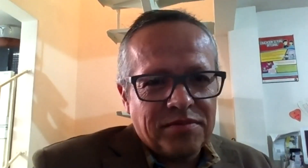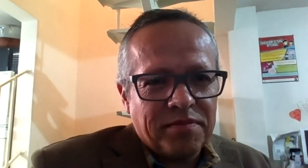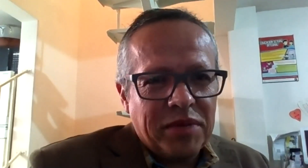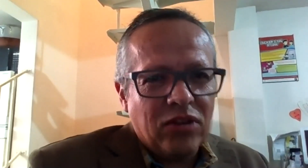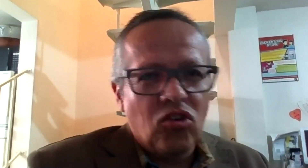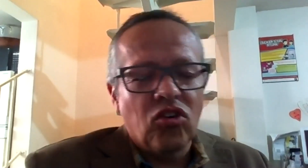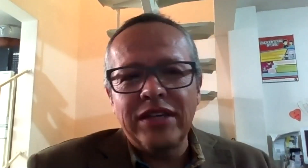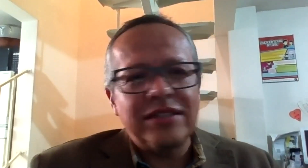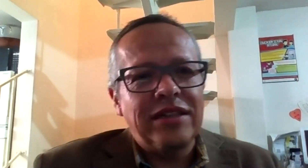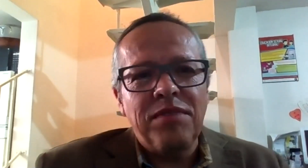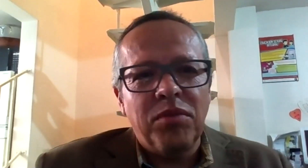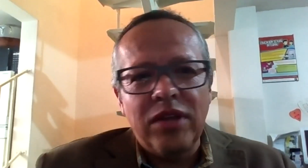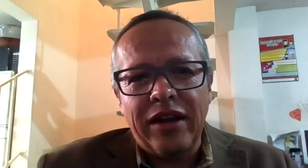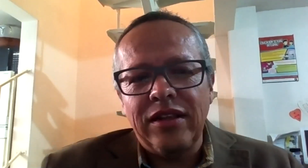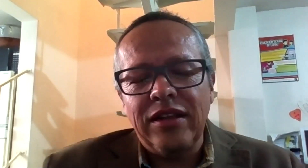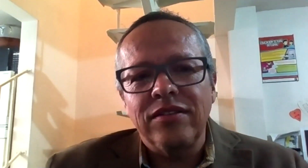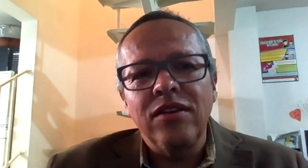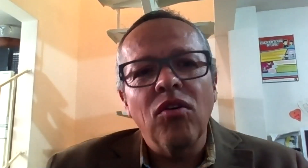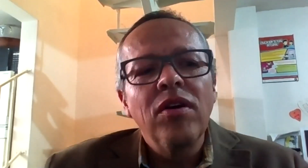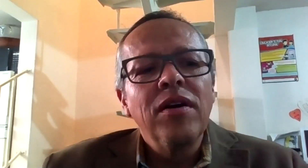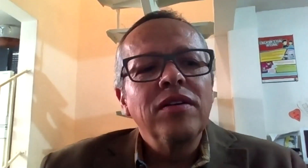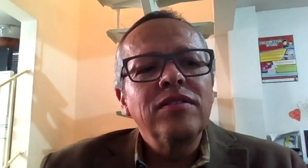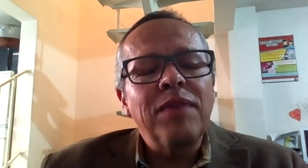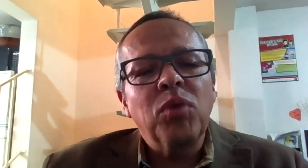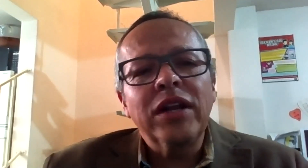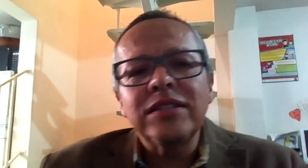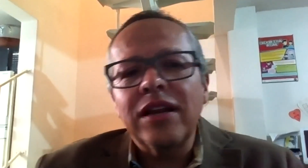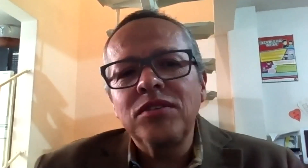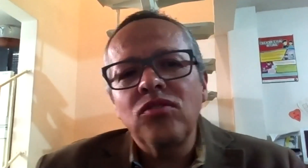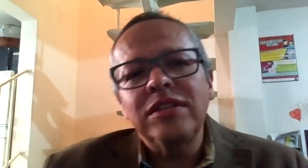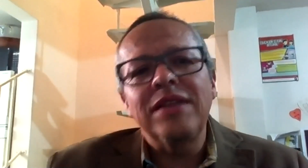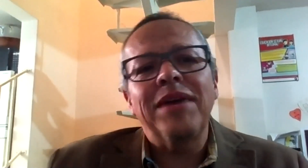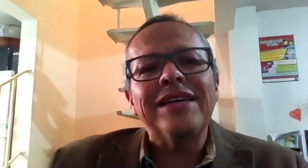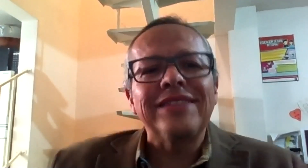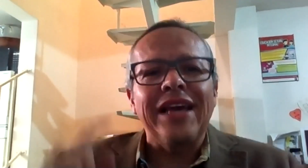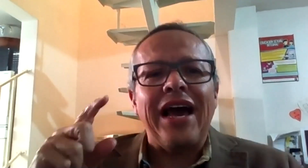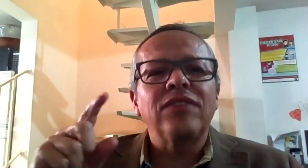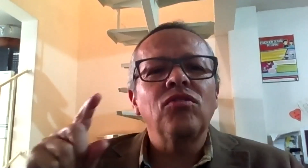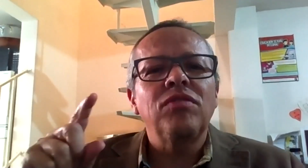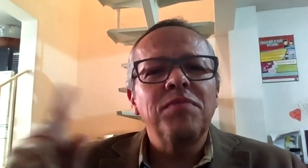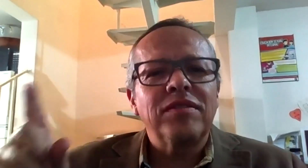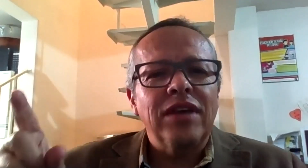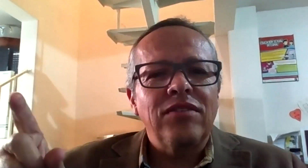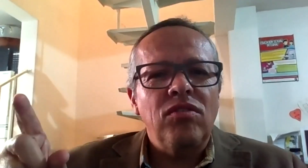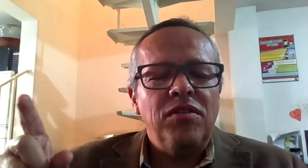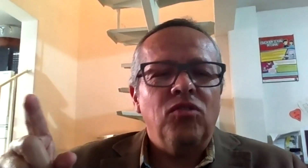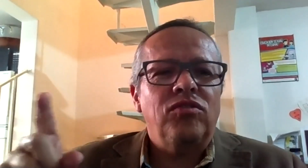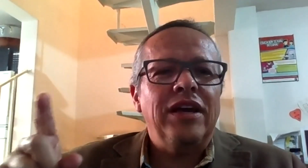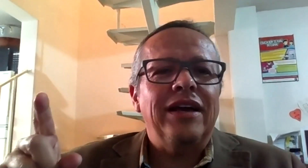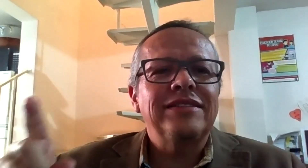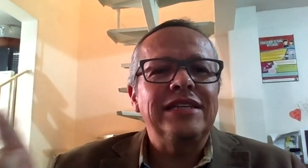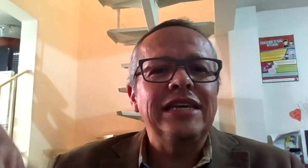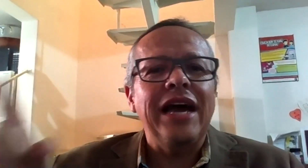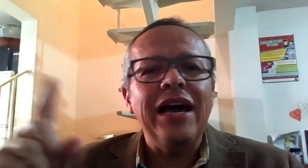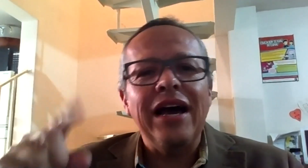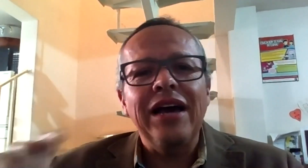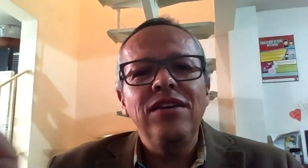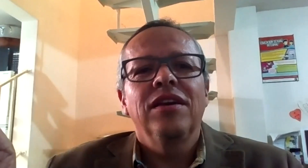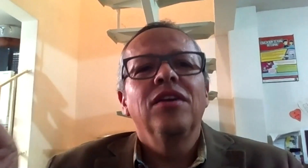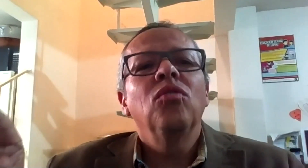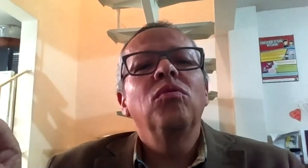es judicializar lo que ahí se encuentre. O sea, uno puede encontrar ahí una persona armada, pero después explicar la